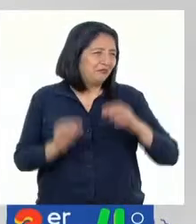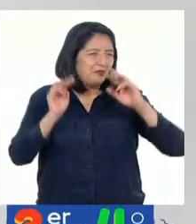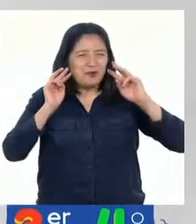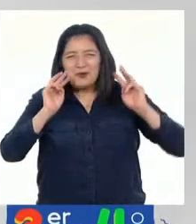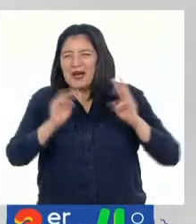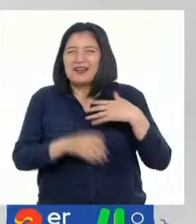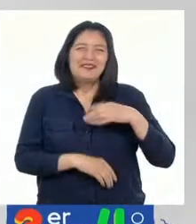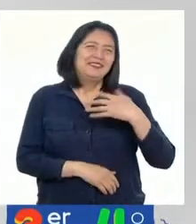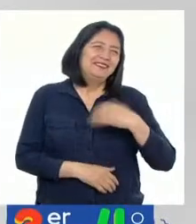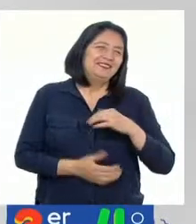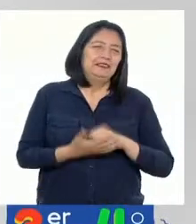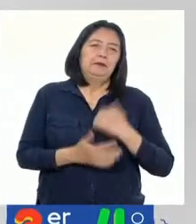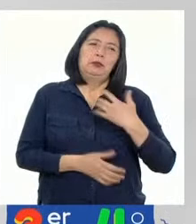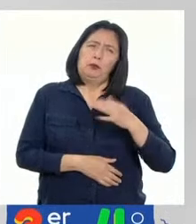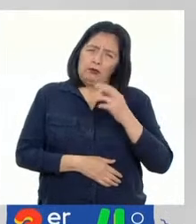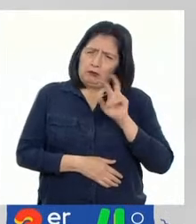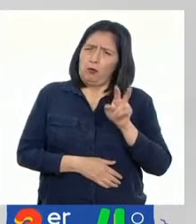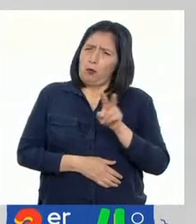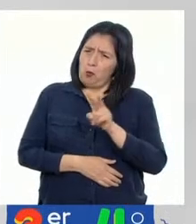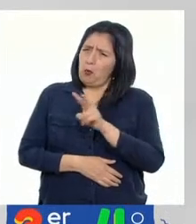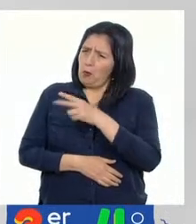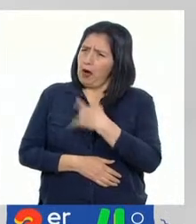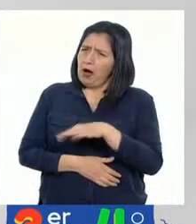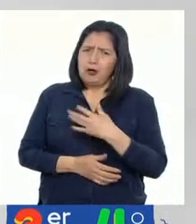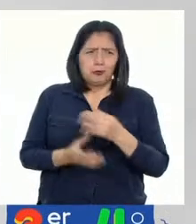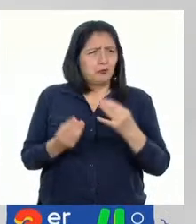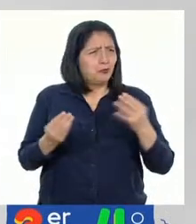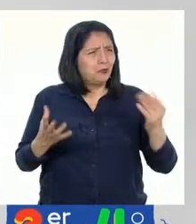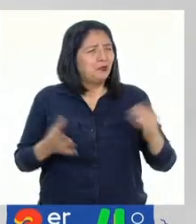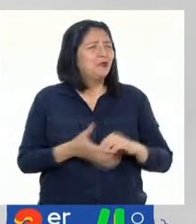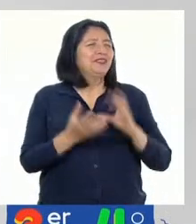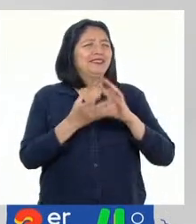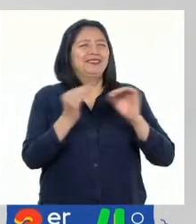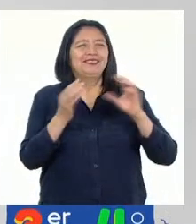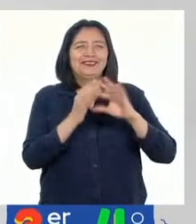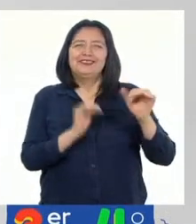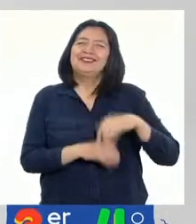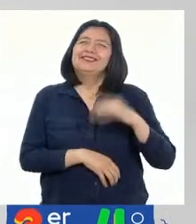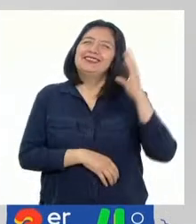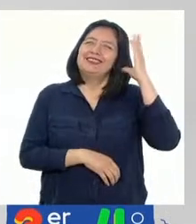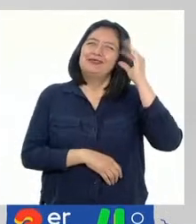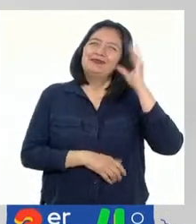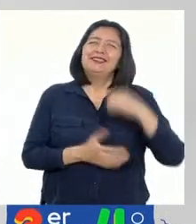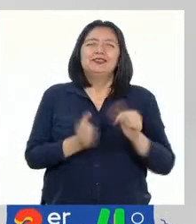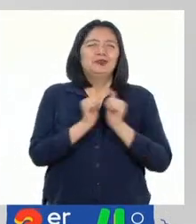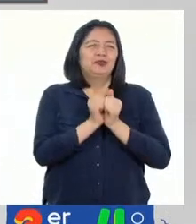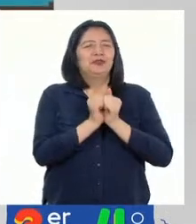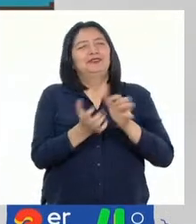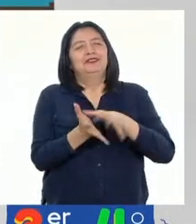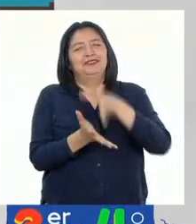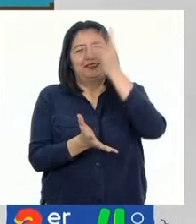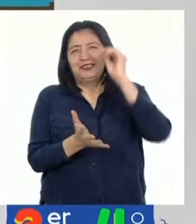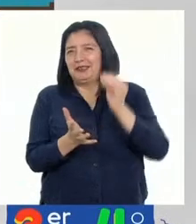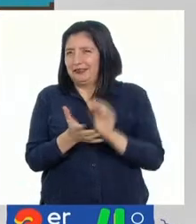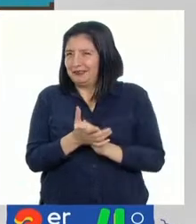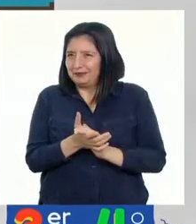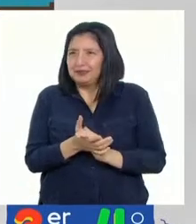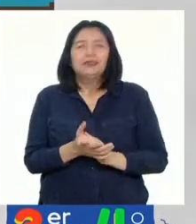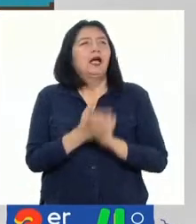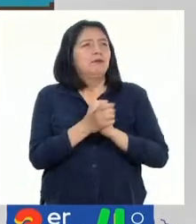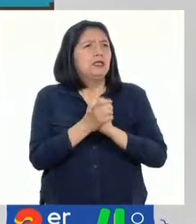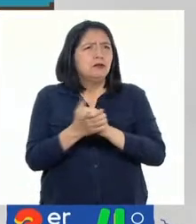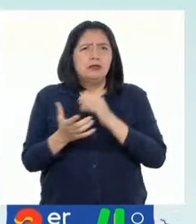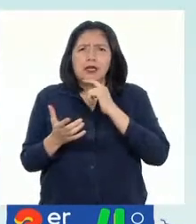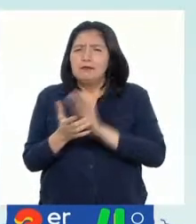¡Wow! Me he dado cuenta que realmente hemos pasado muchísimas aventuras junto a nuestros amigos y amigas de Aprendo en Casa.